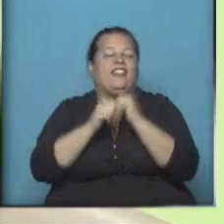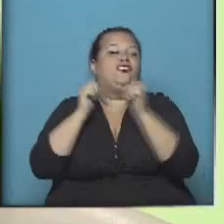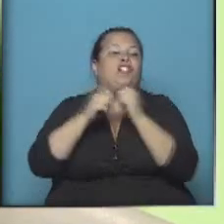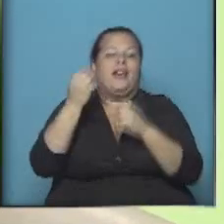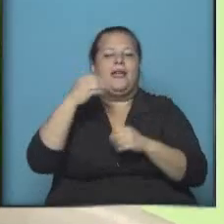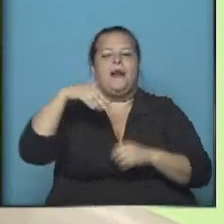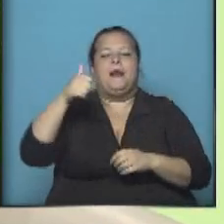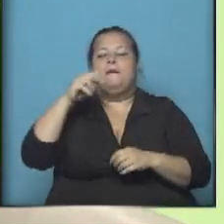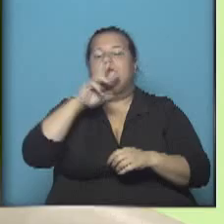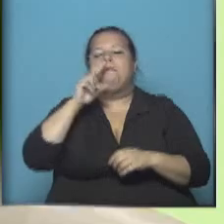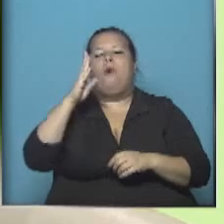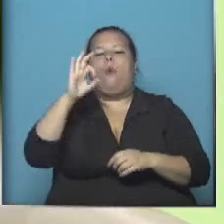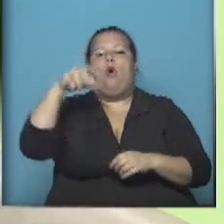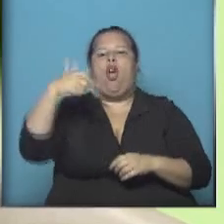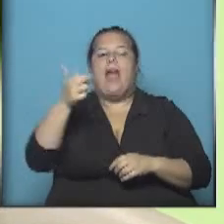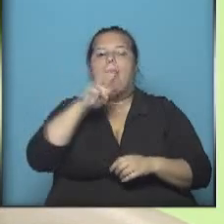fue Marie Bonaparte.